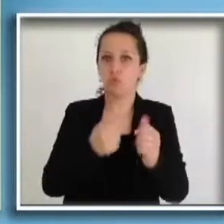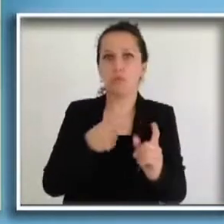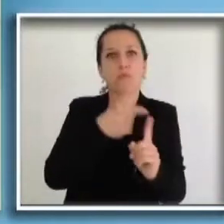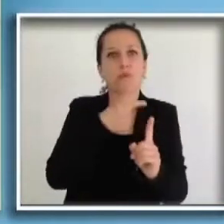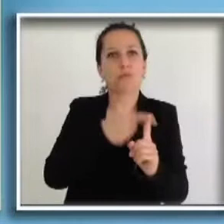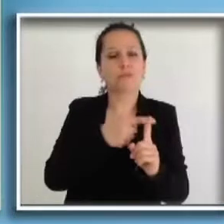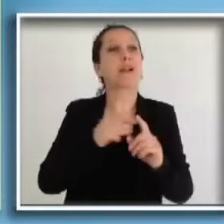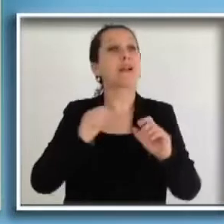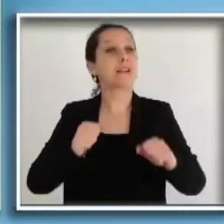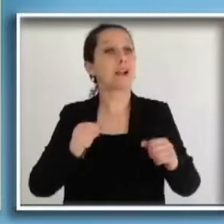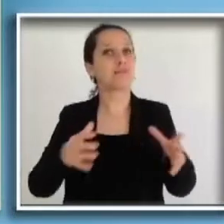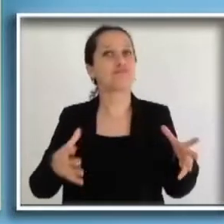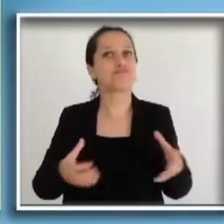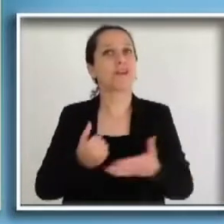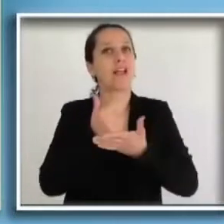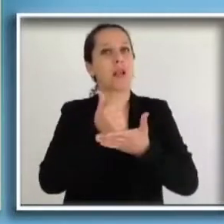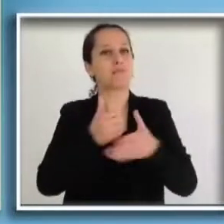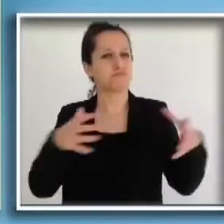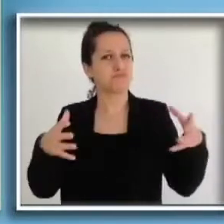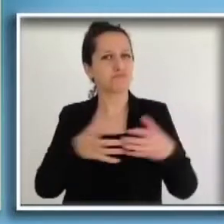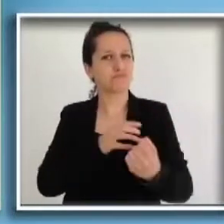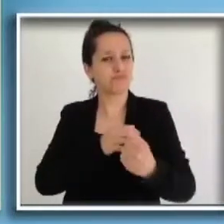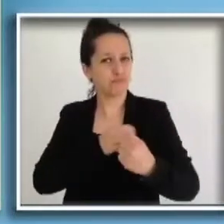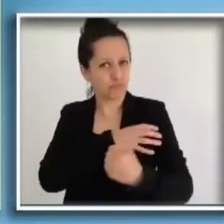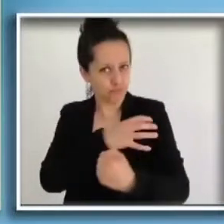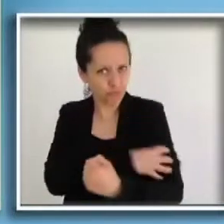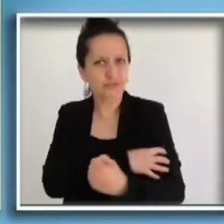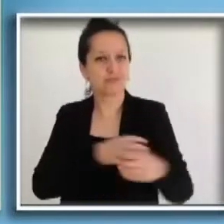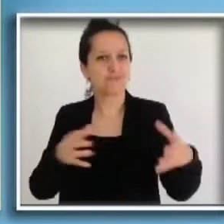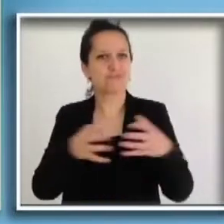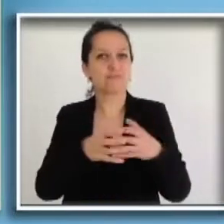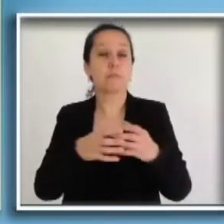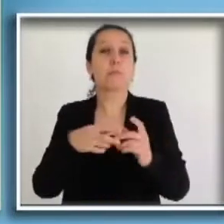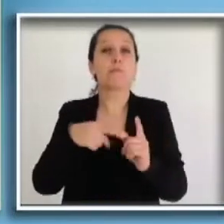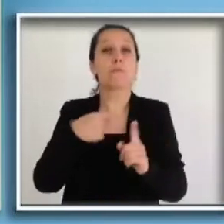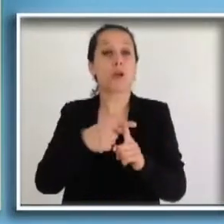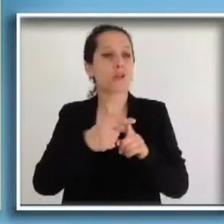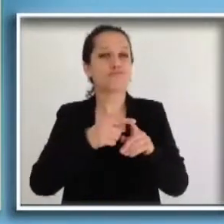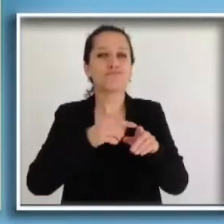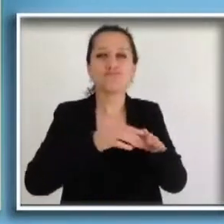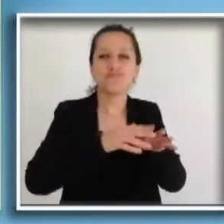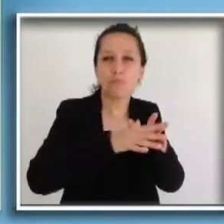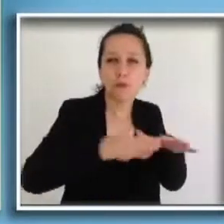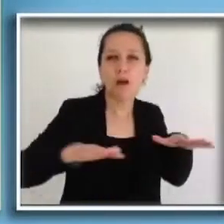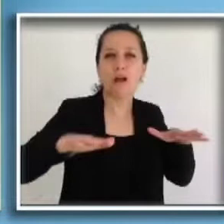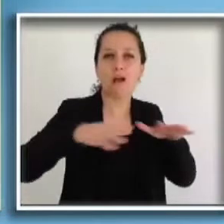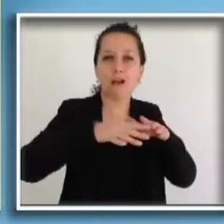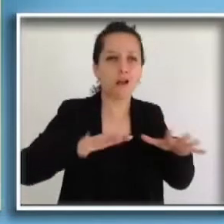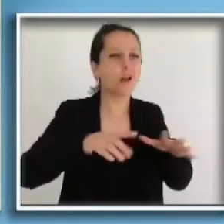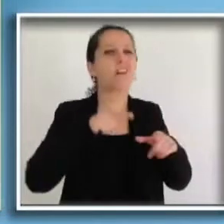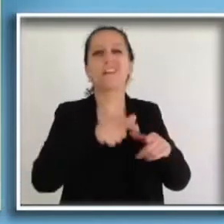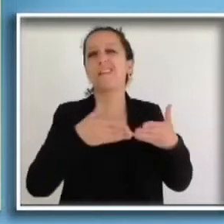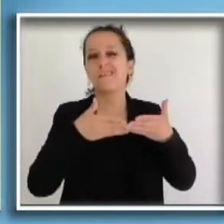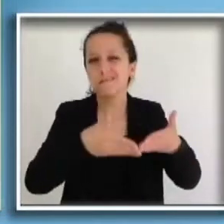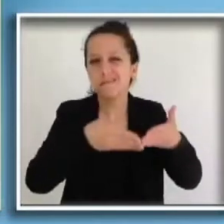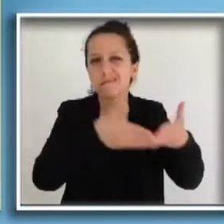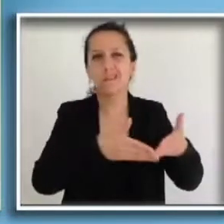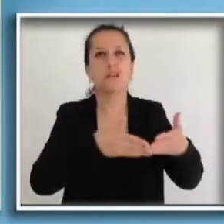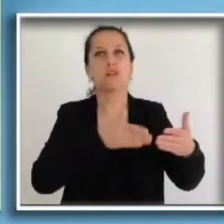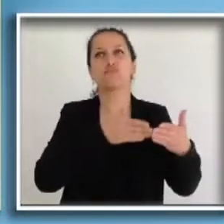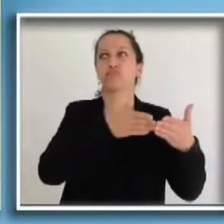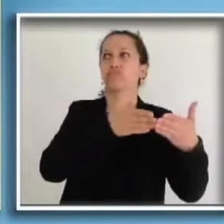unidad Asimismo nuestra condición bioceánica nos conecta con los principales centros de producción y de consumo en el mundo